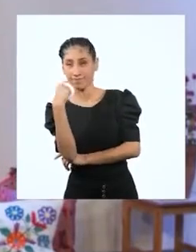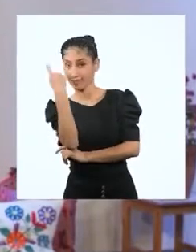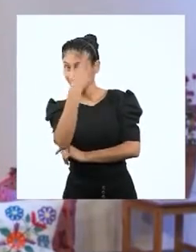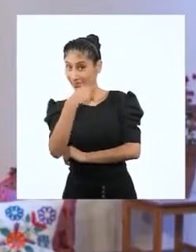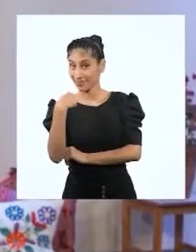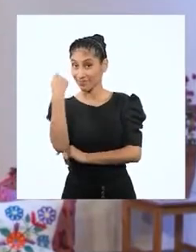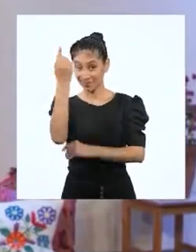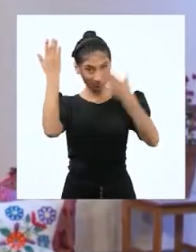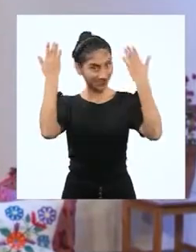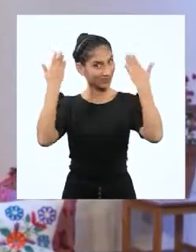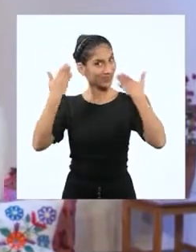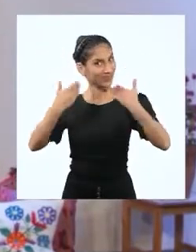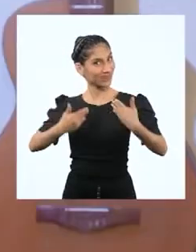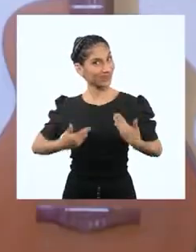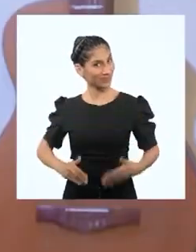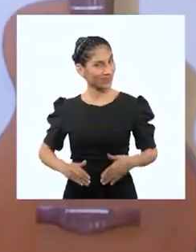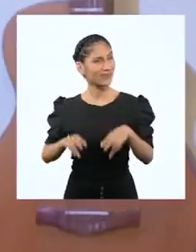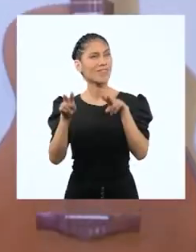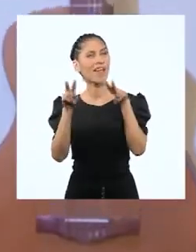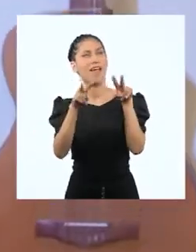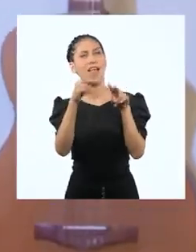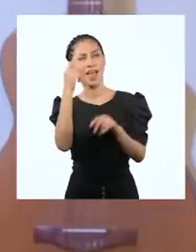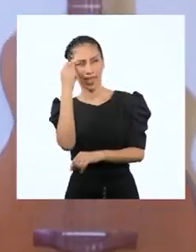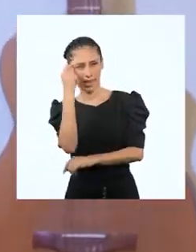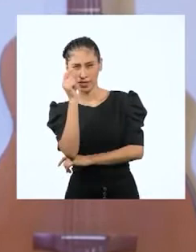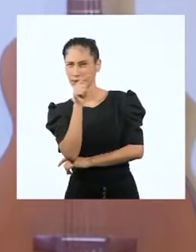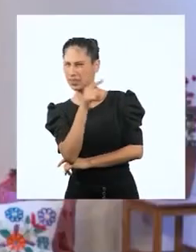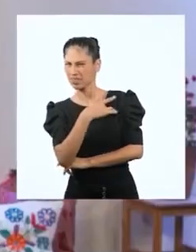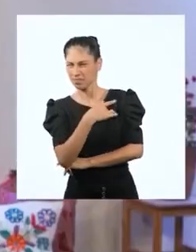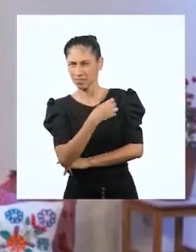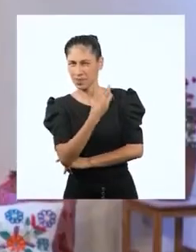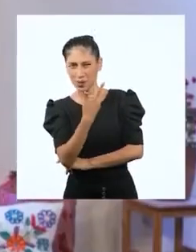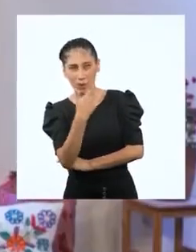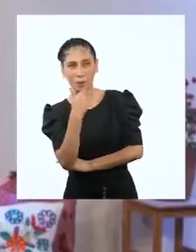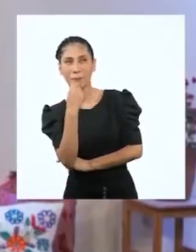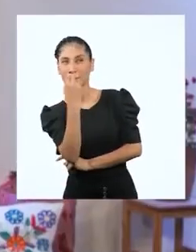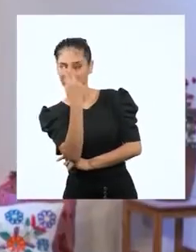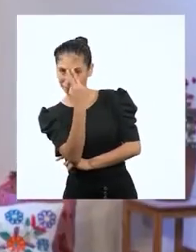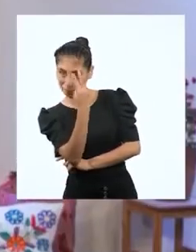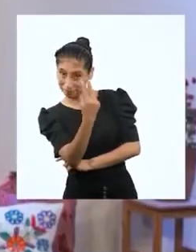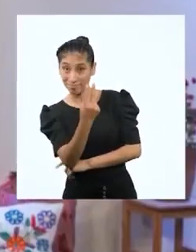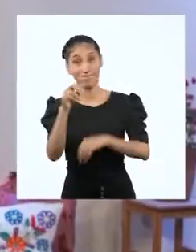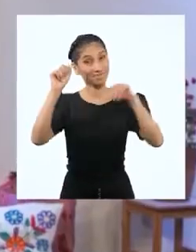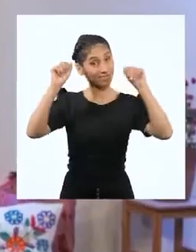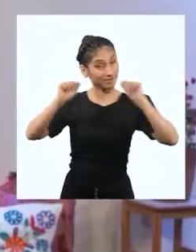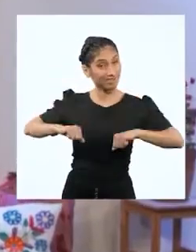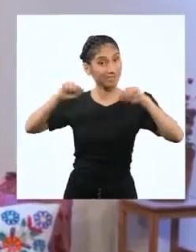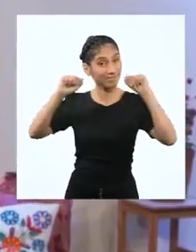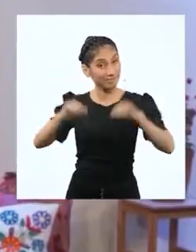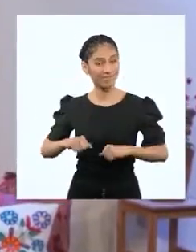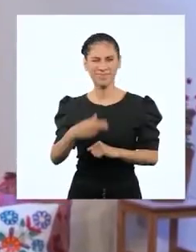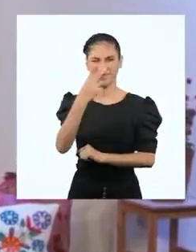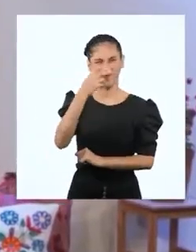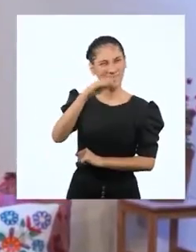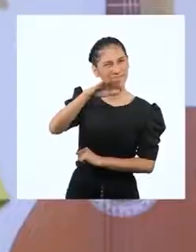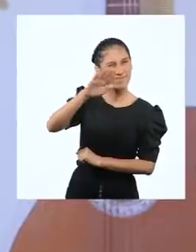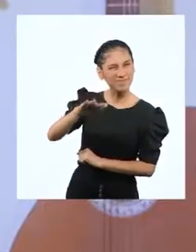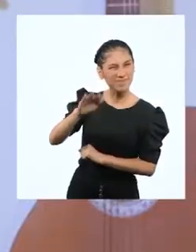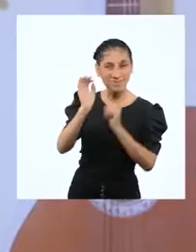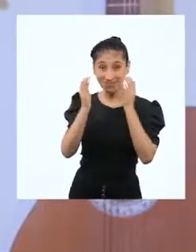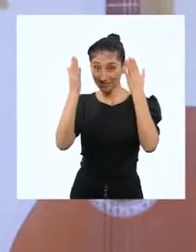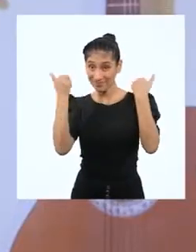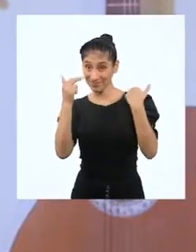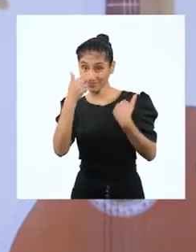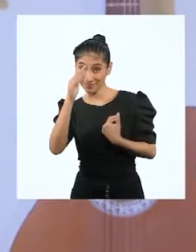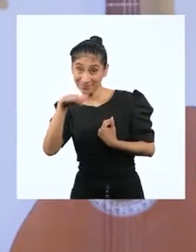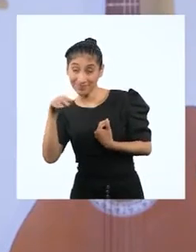una persona, su rostro y su cuerpo, podemos imaginarnos cómo se siente. Así es, Chancay.